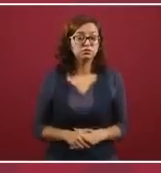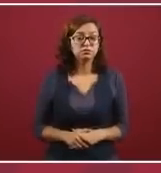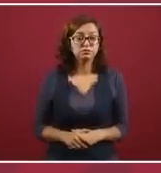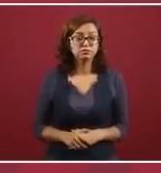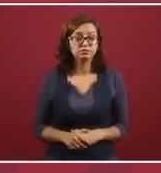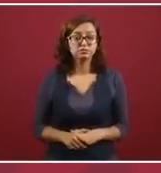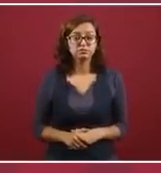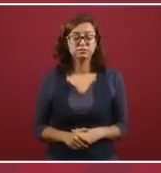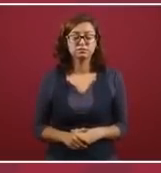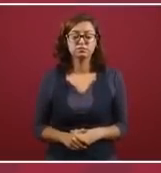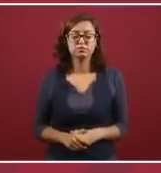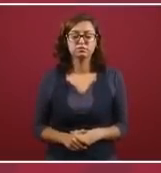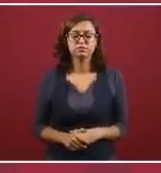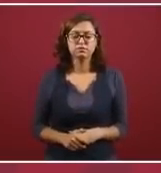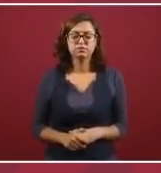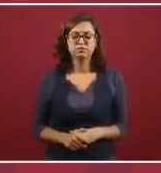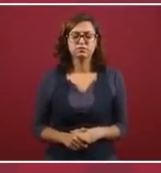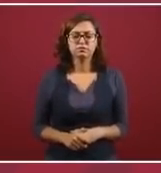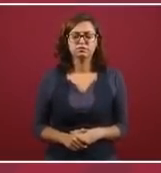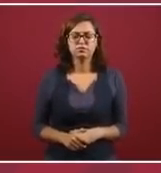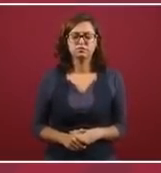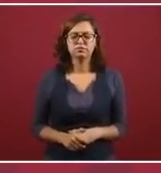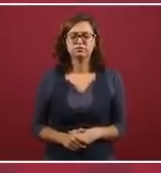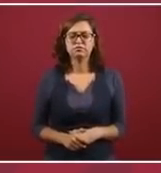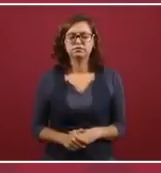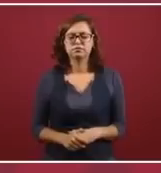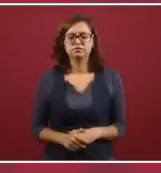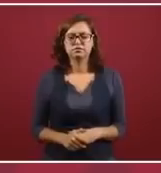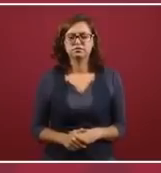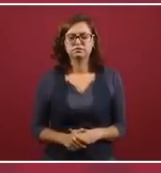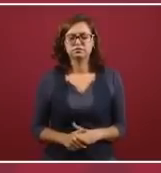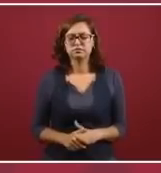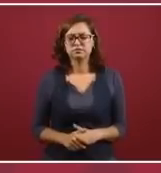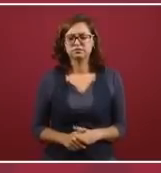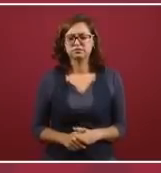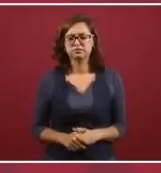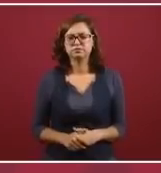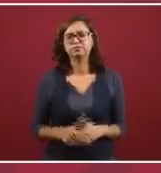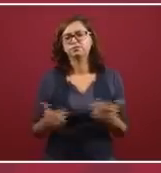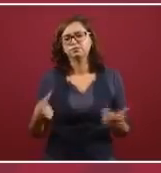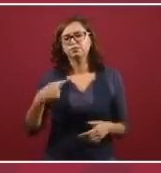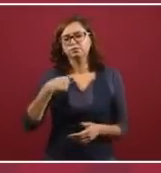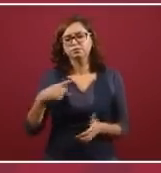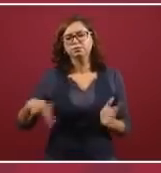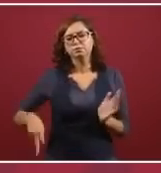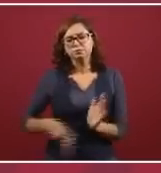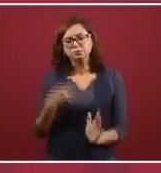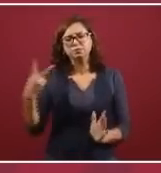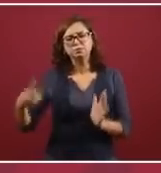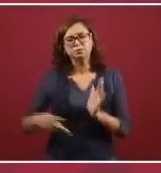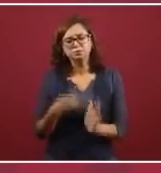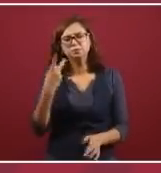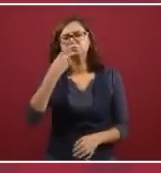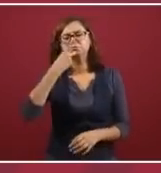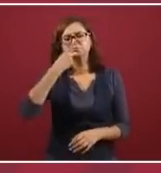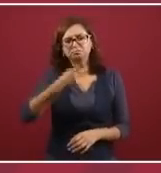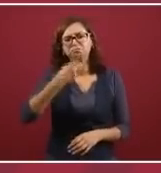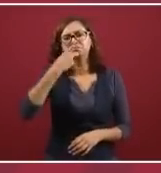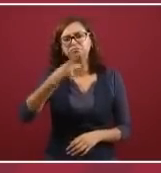he venido sosteniendo, porque había mucha hipocresía,